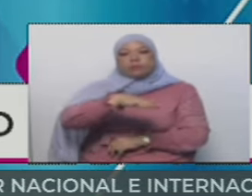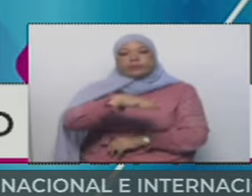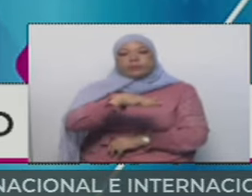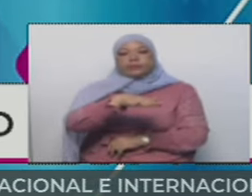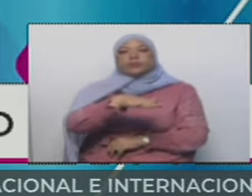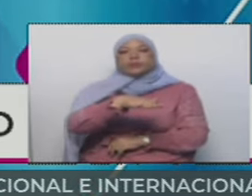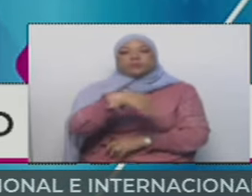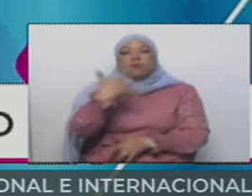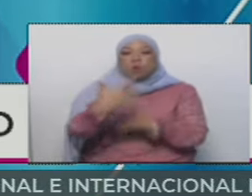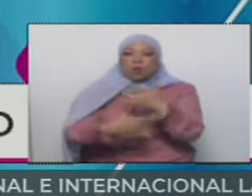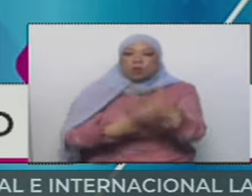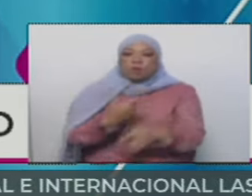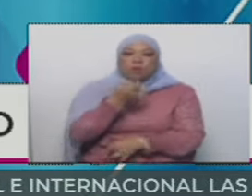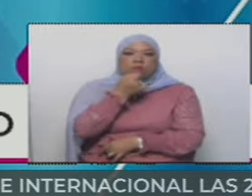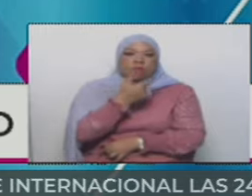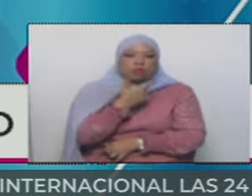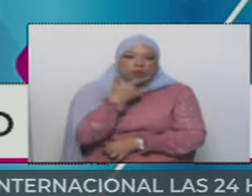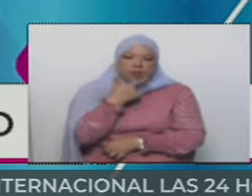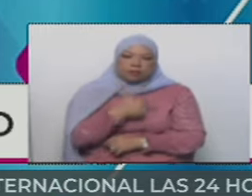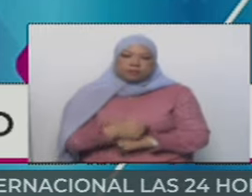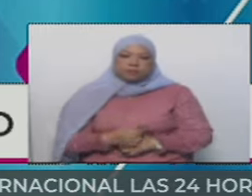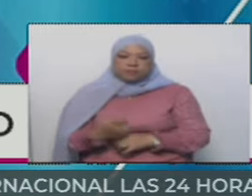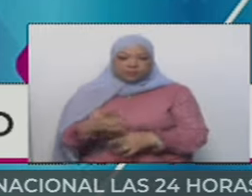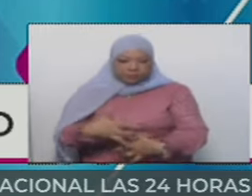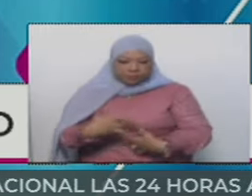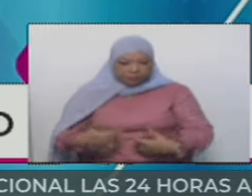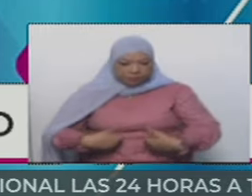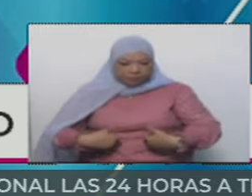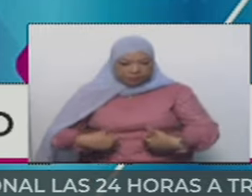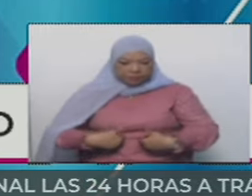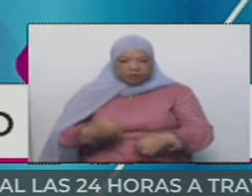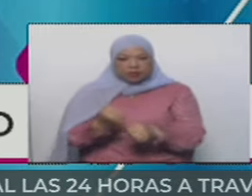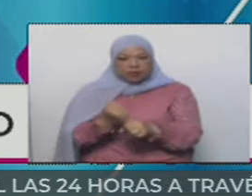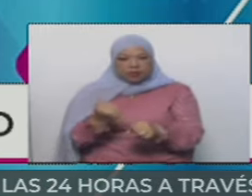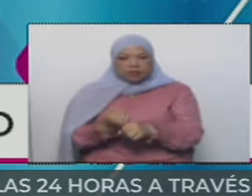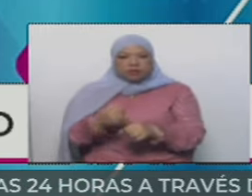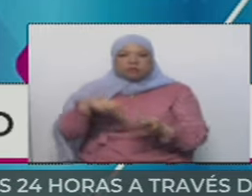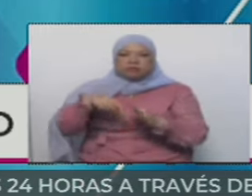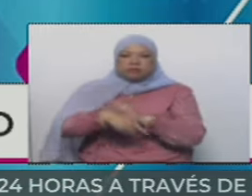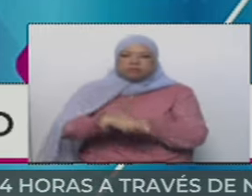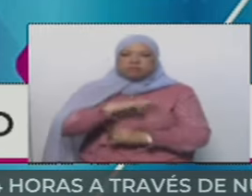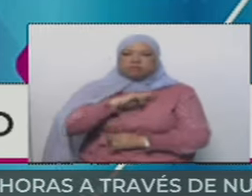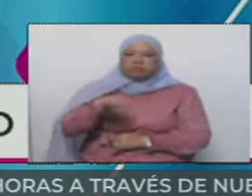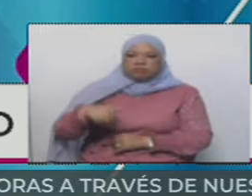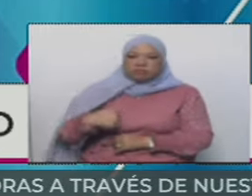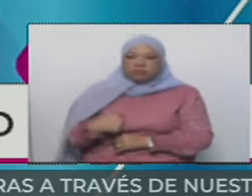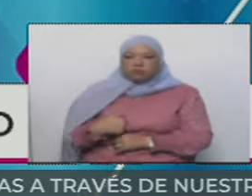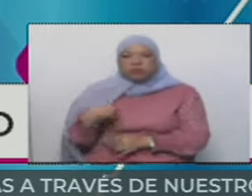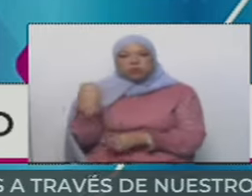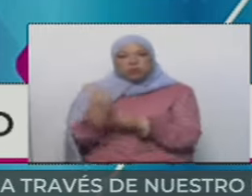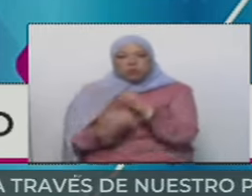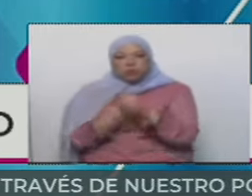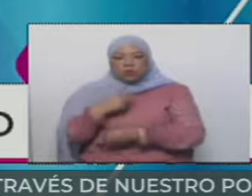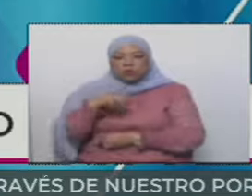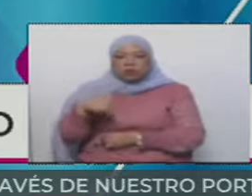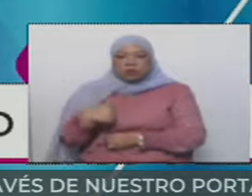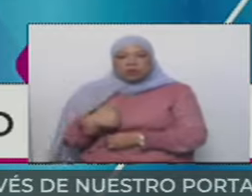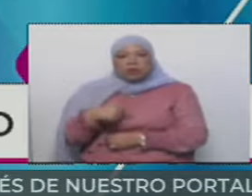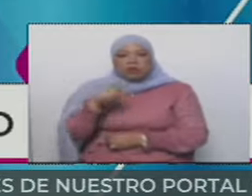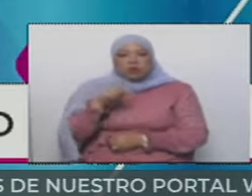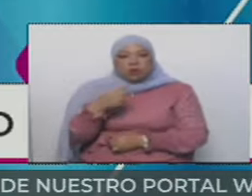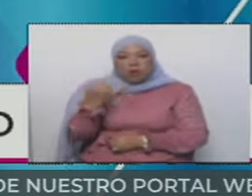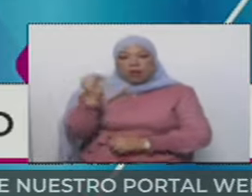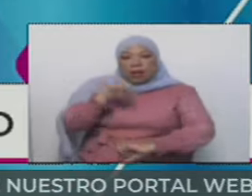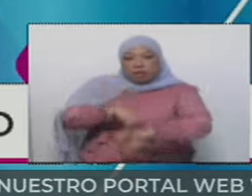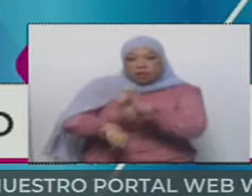Una actividad buena, intensa, permanente, con operaciones de norte a